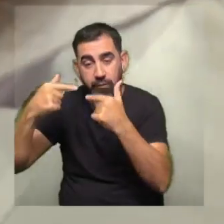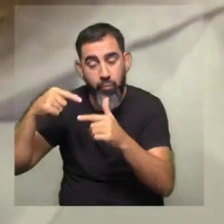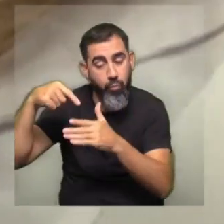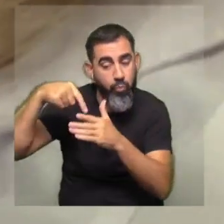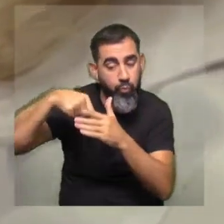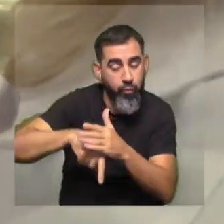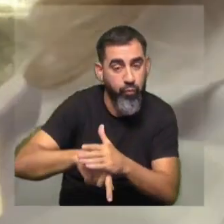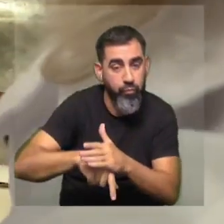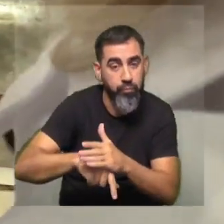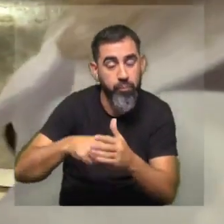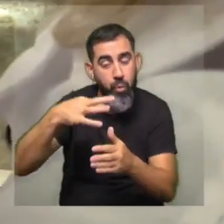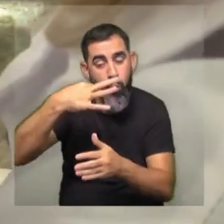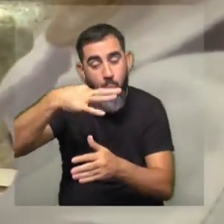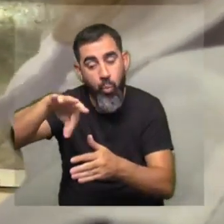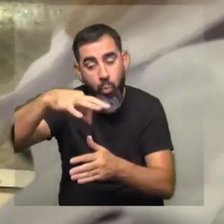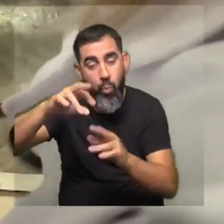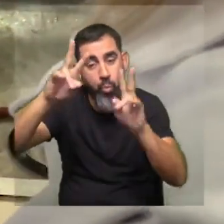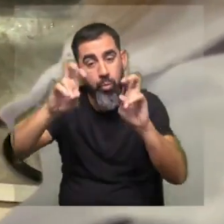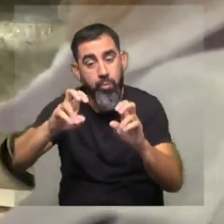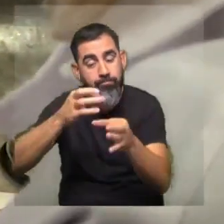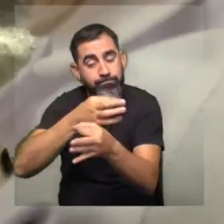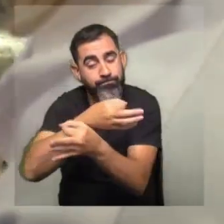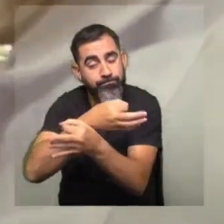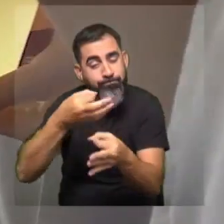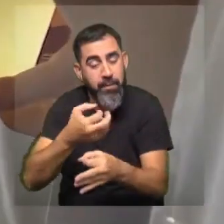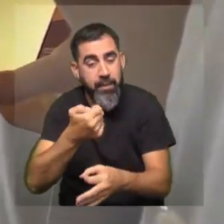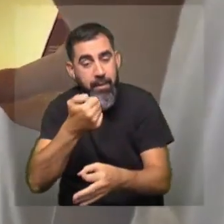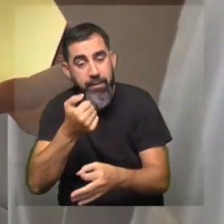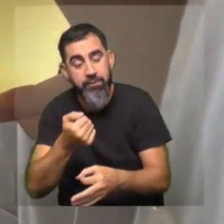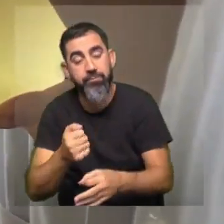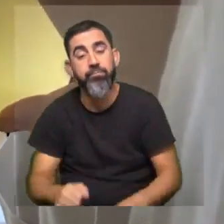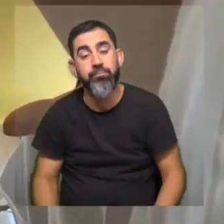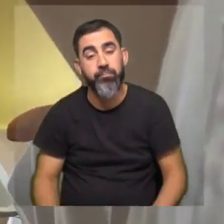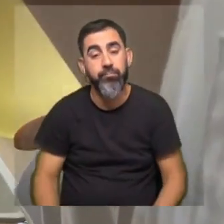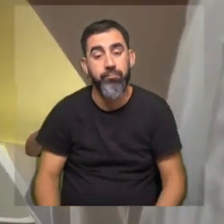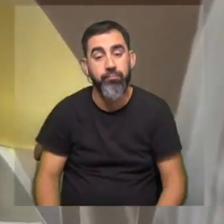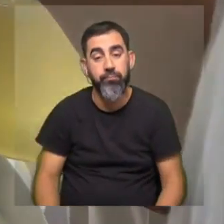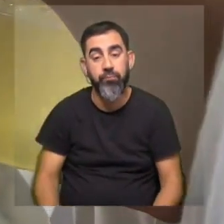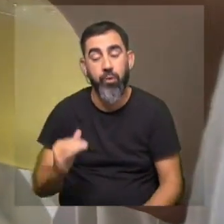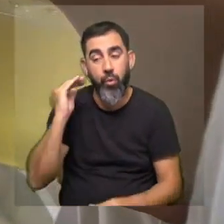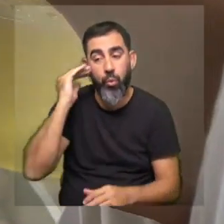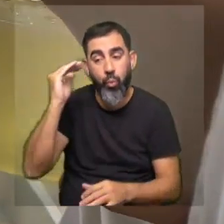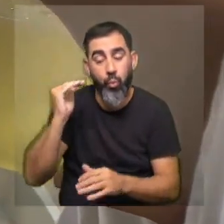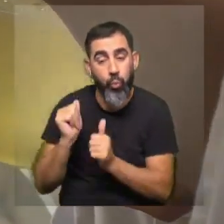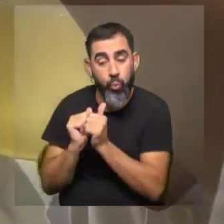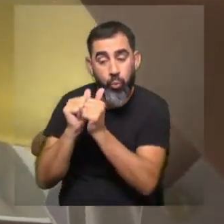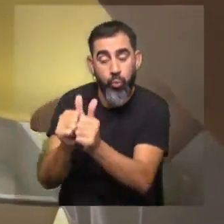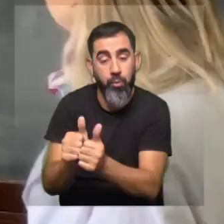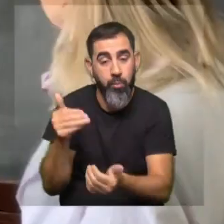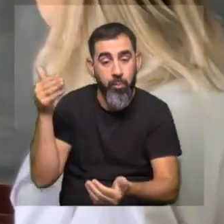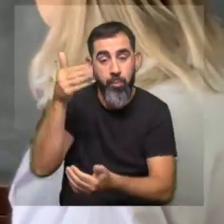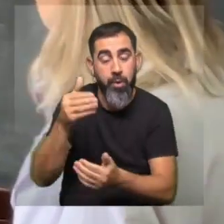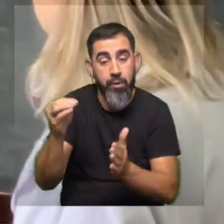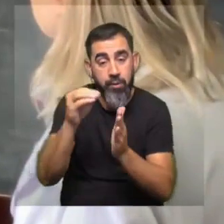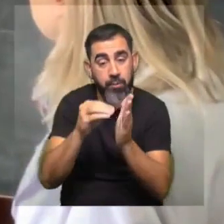para tener un único cristal lo más perfecto posible. El registro de los tutores de los grupos y de los participantes es